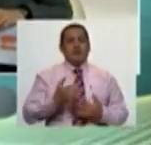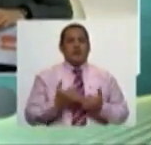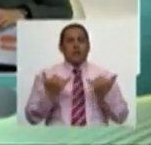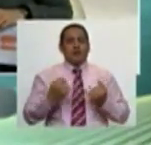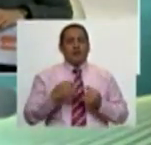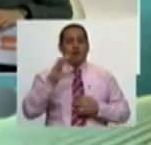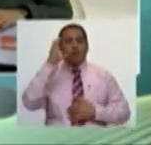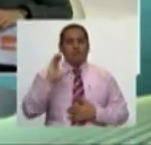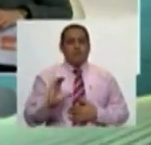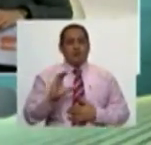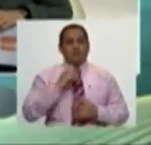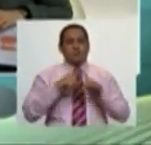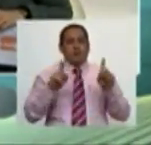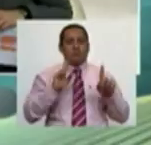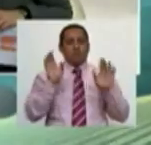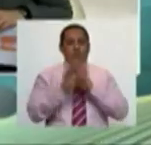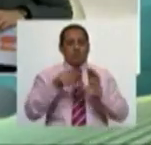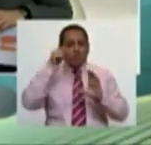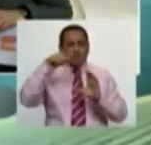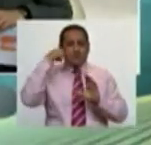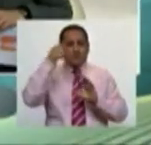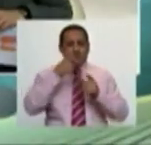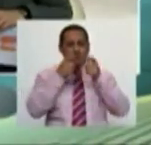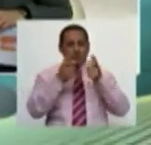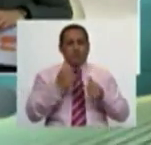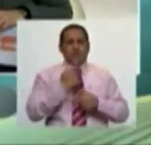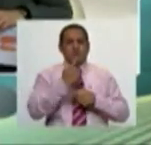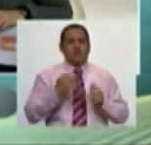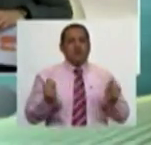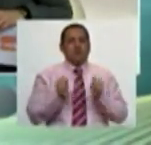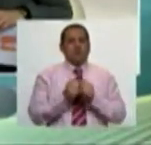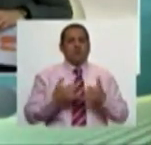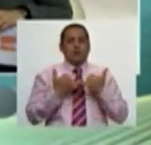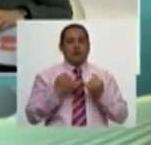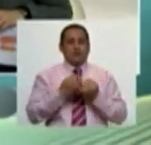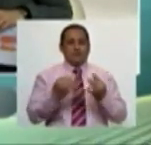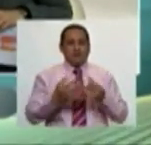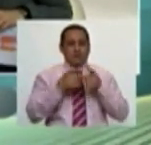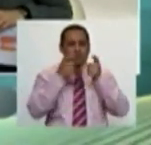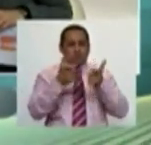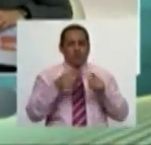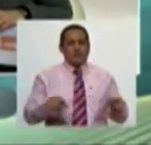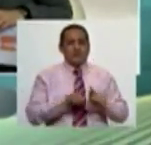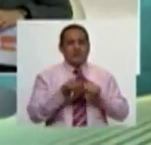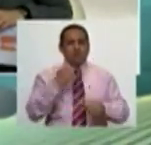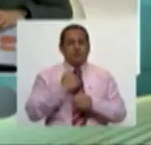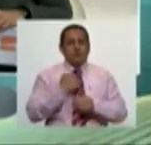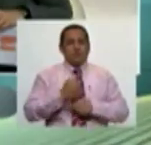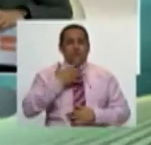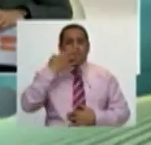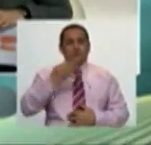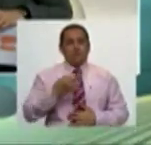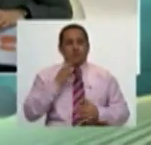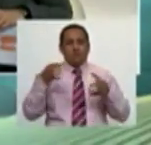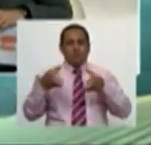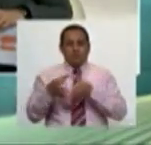ejemplo, en Colombia, ¿no? Entonces, la videovigilancia tiene que estar acompañada de este monitoreo y de una acción